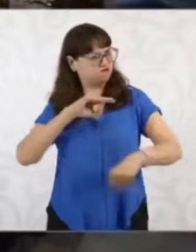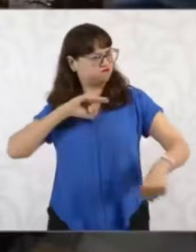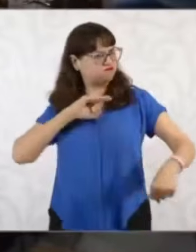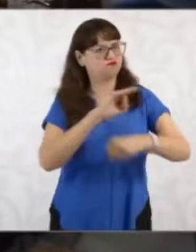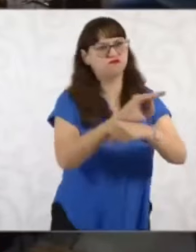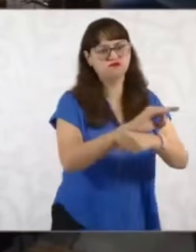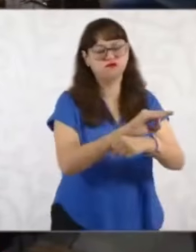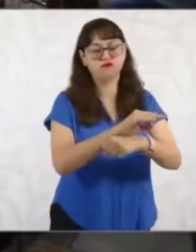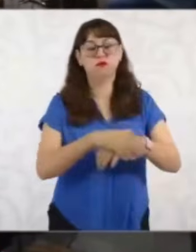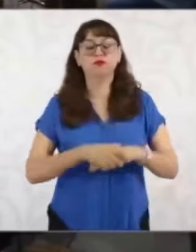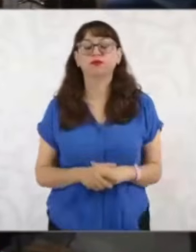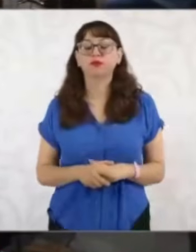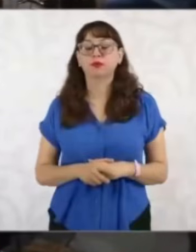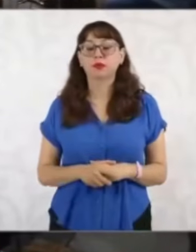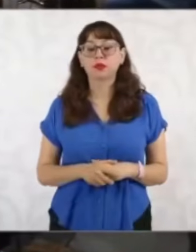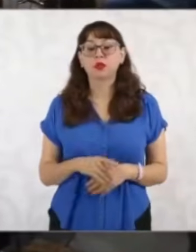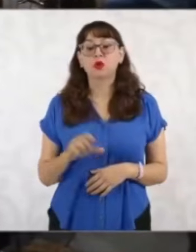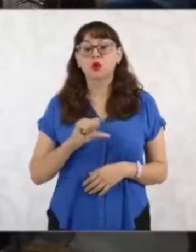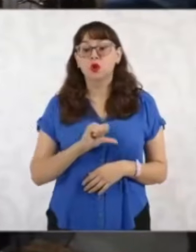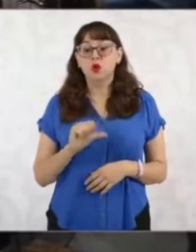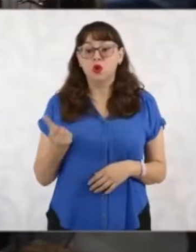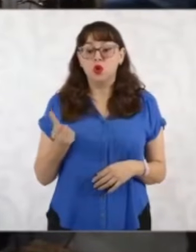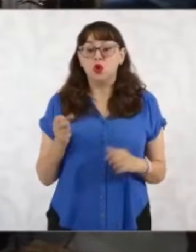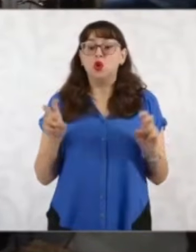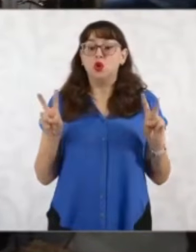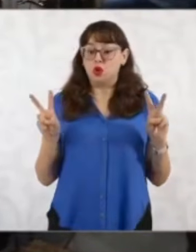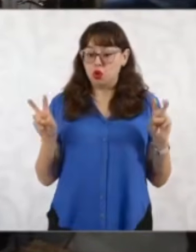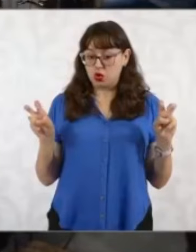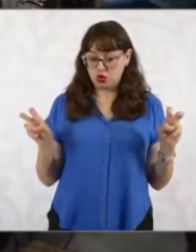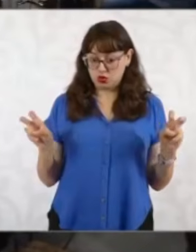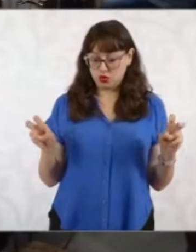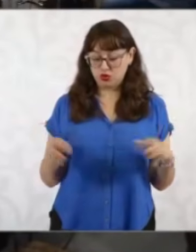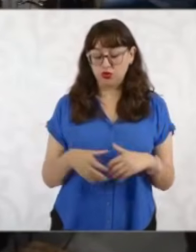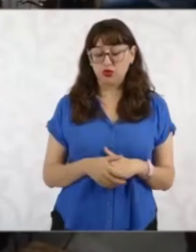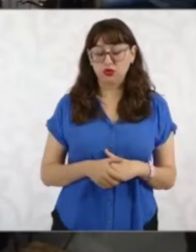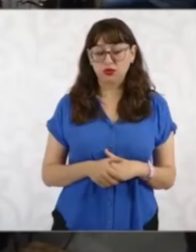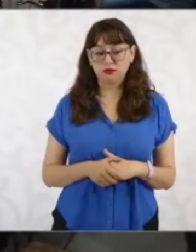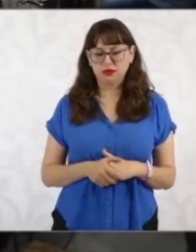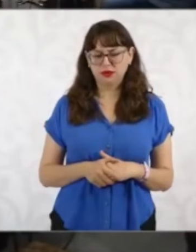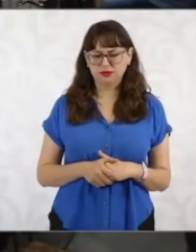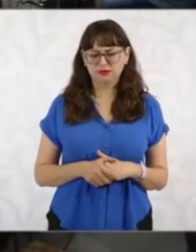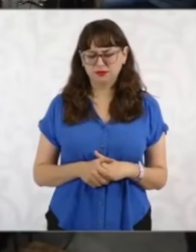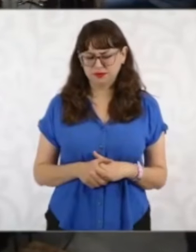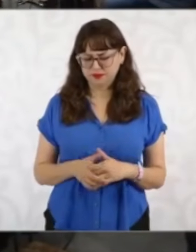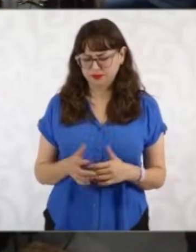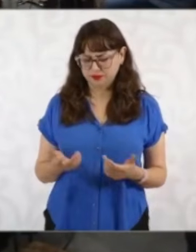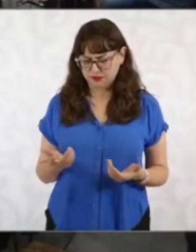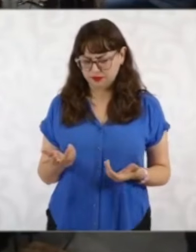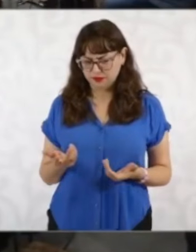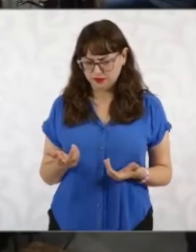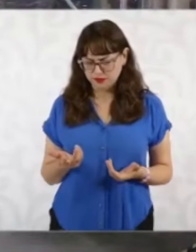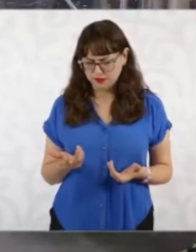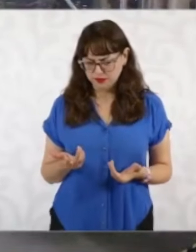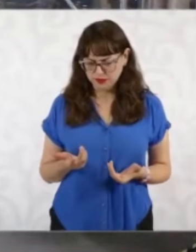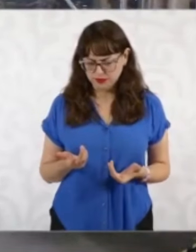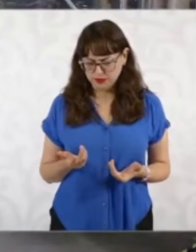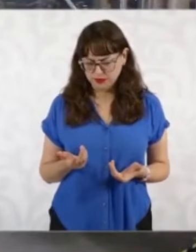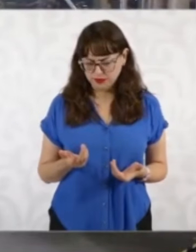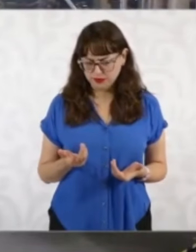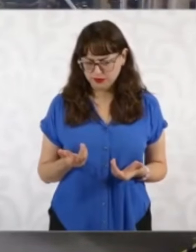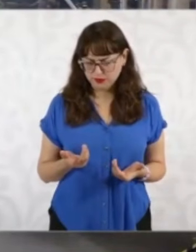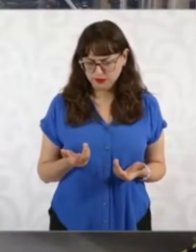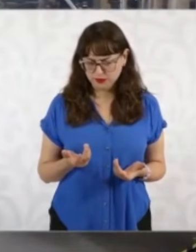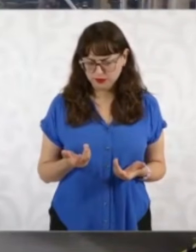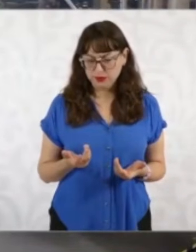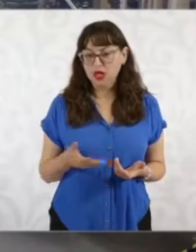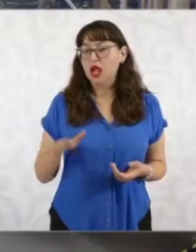Bien, Presidenta. En otro tema, preguntarle, bueno, aquí ya se presentaron el impulso para la defensa de